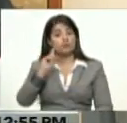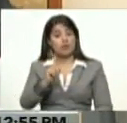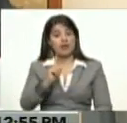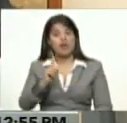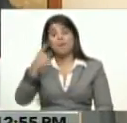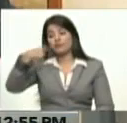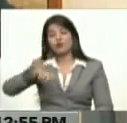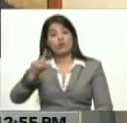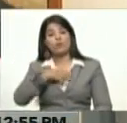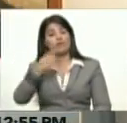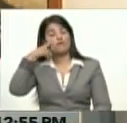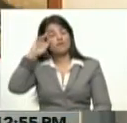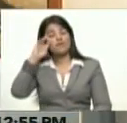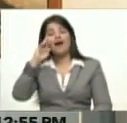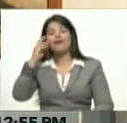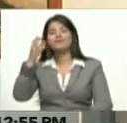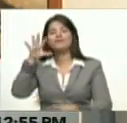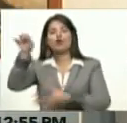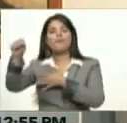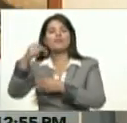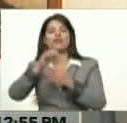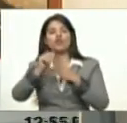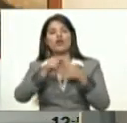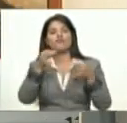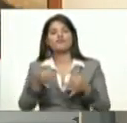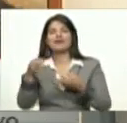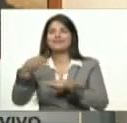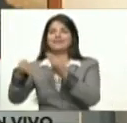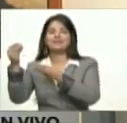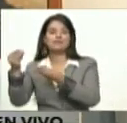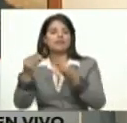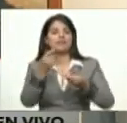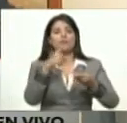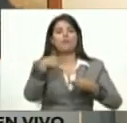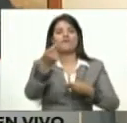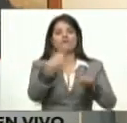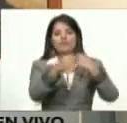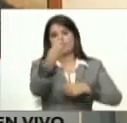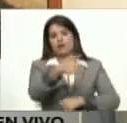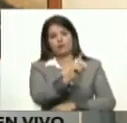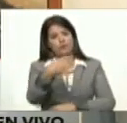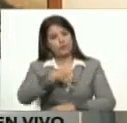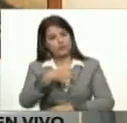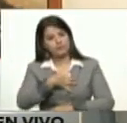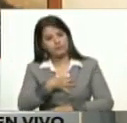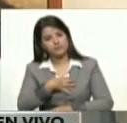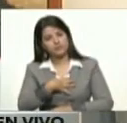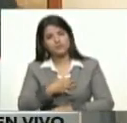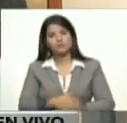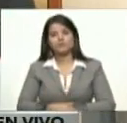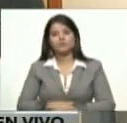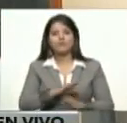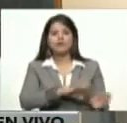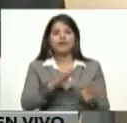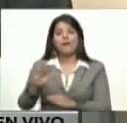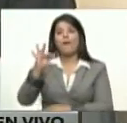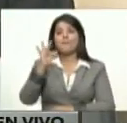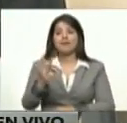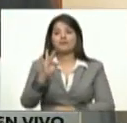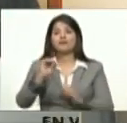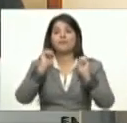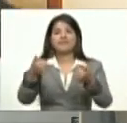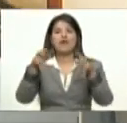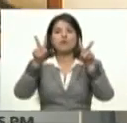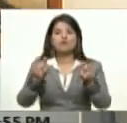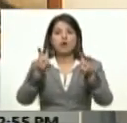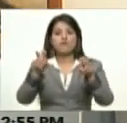ser protegida por todos los venezolanos. Además, se establece un nuevo mecanismo para la asignación de divisas. Hasta ahora se